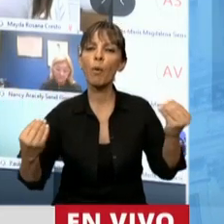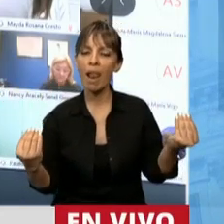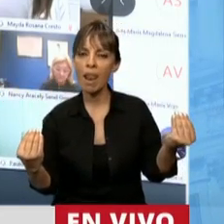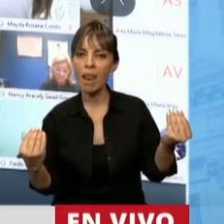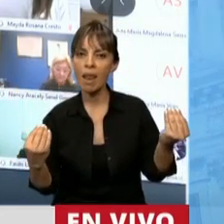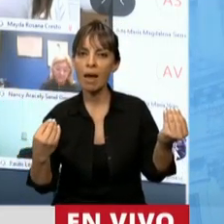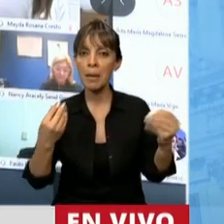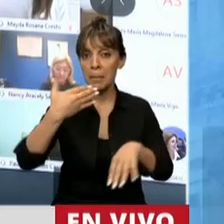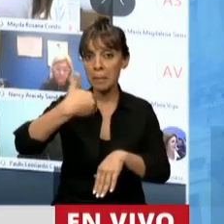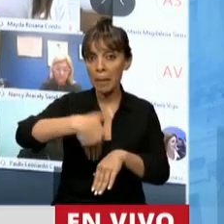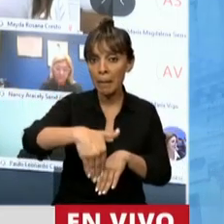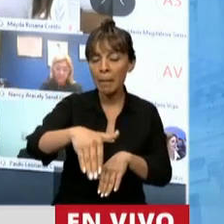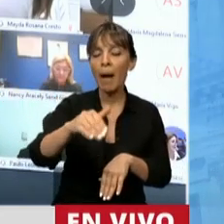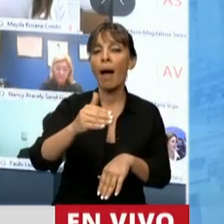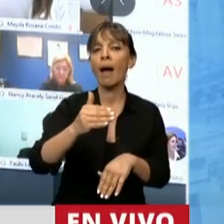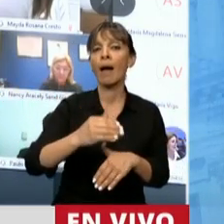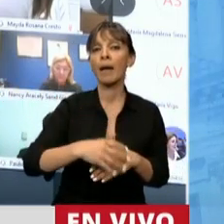Las próximas